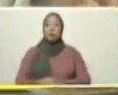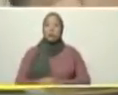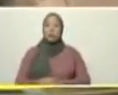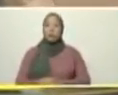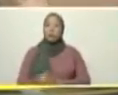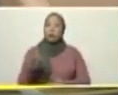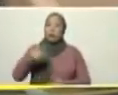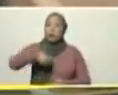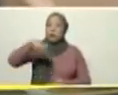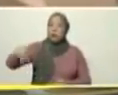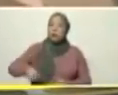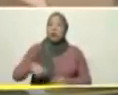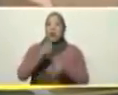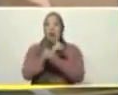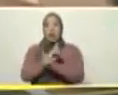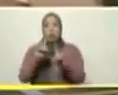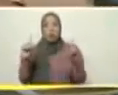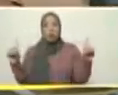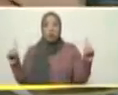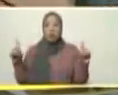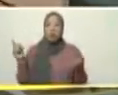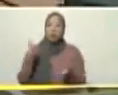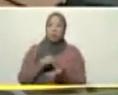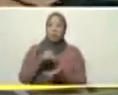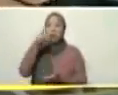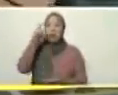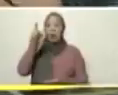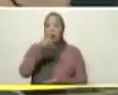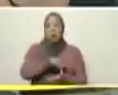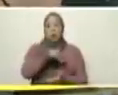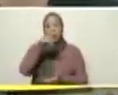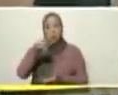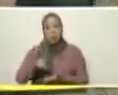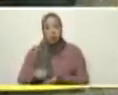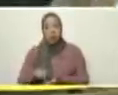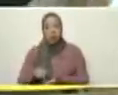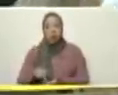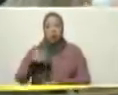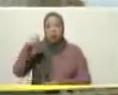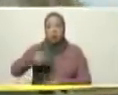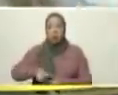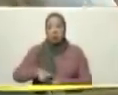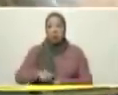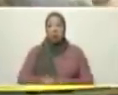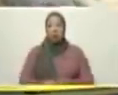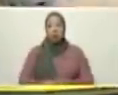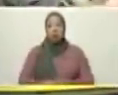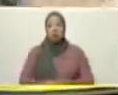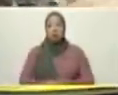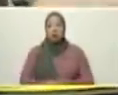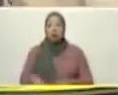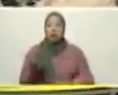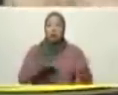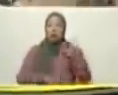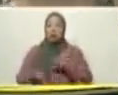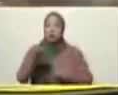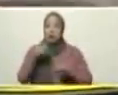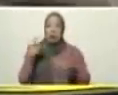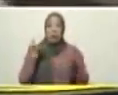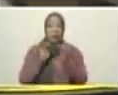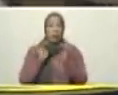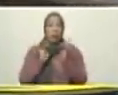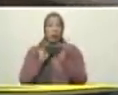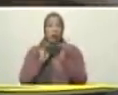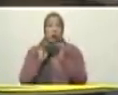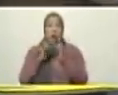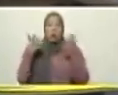será la democracia participativa, protagónica, y la democracia directa